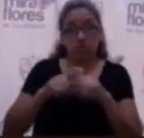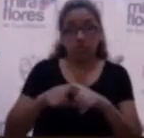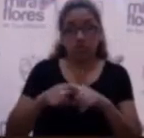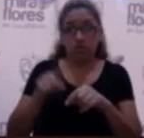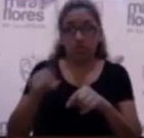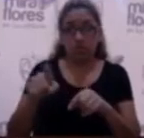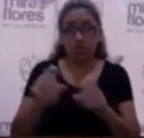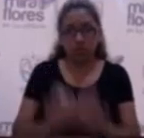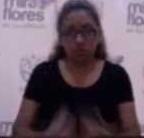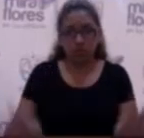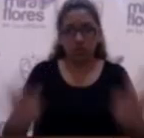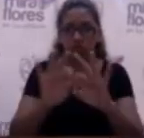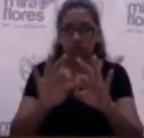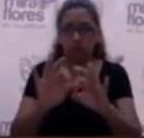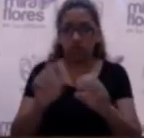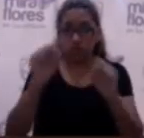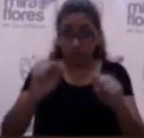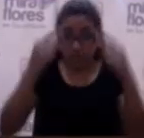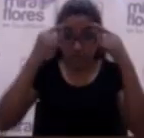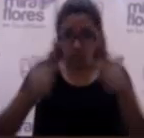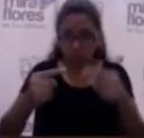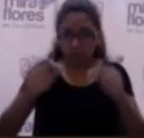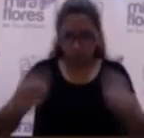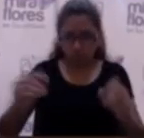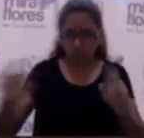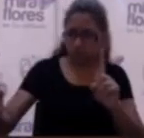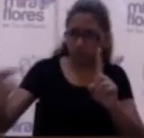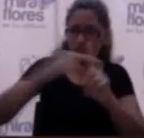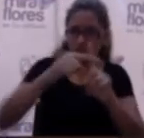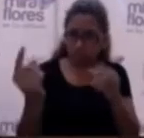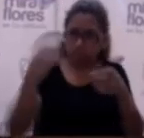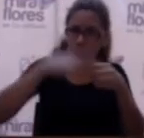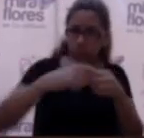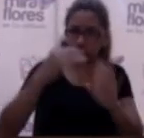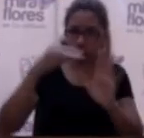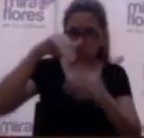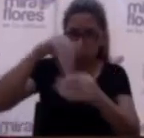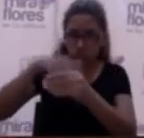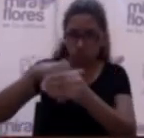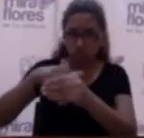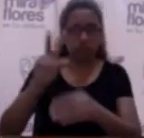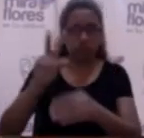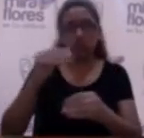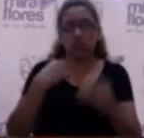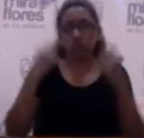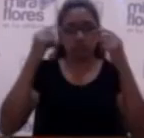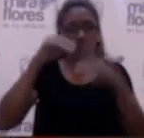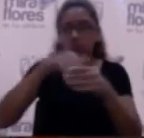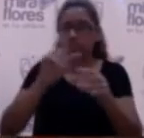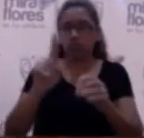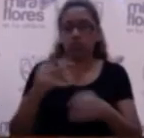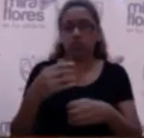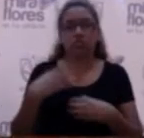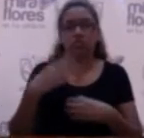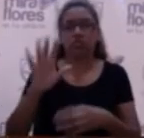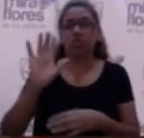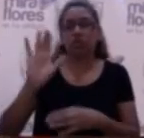Por ende, está de acuerdo con la subvención y yo lo invitaría a que se una al voto si está de acuerdo con la